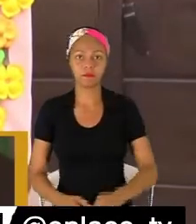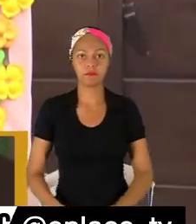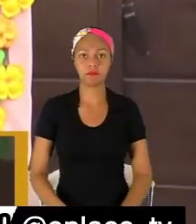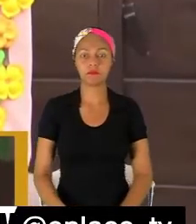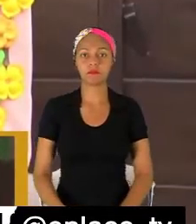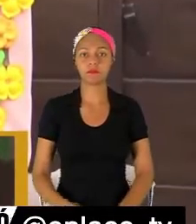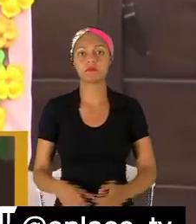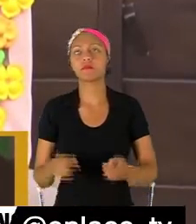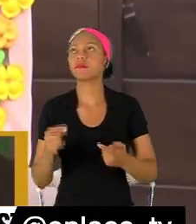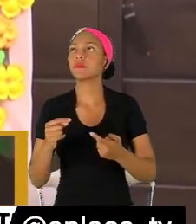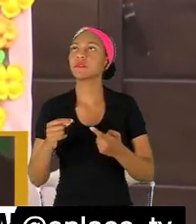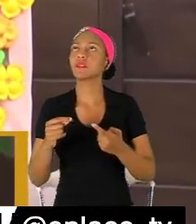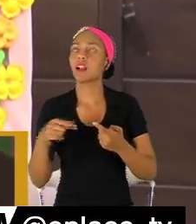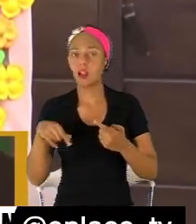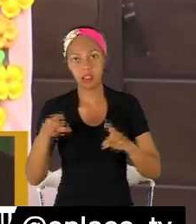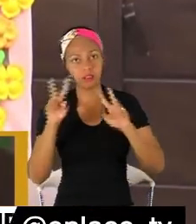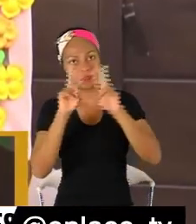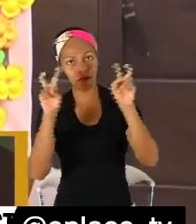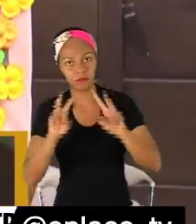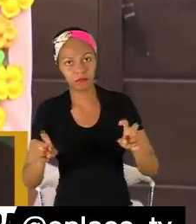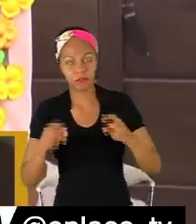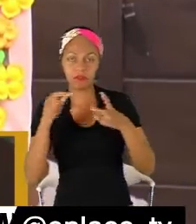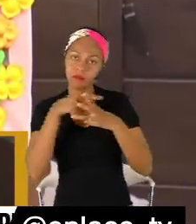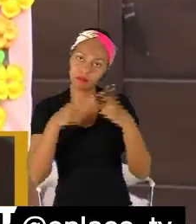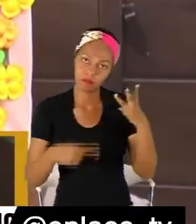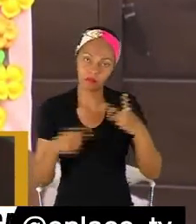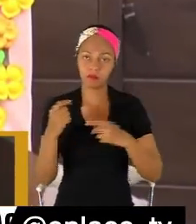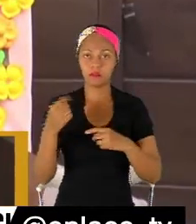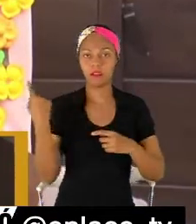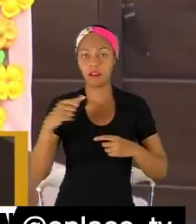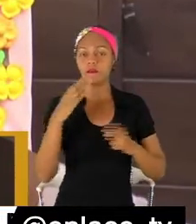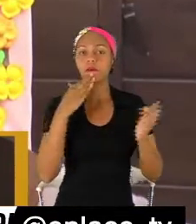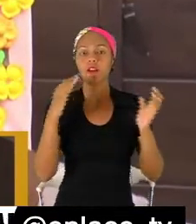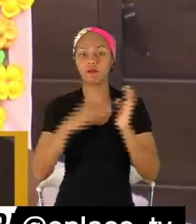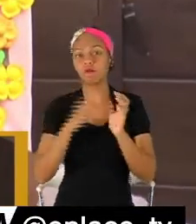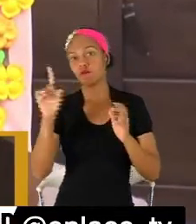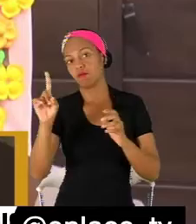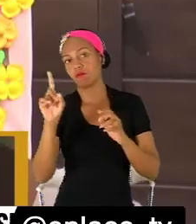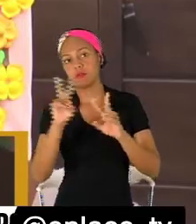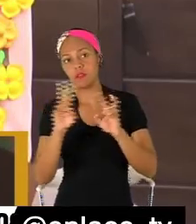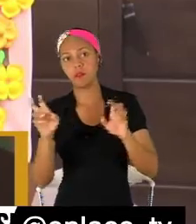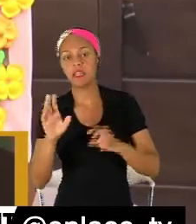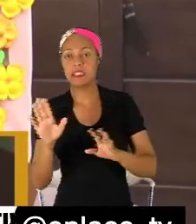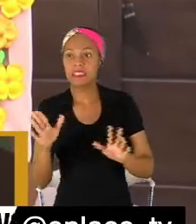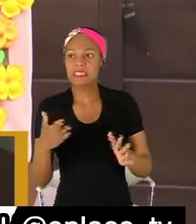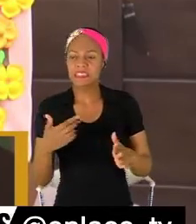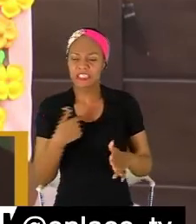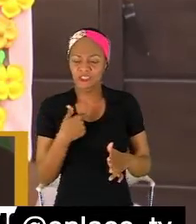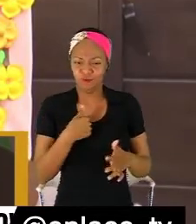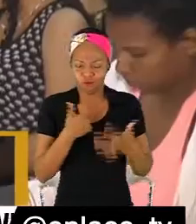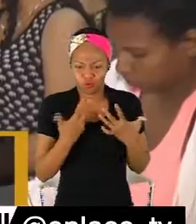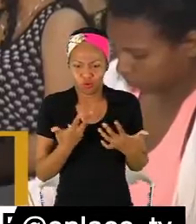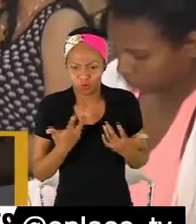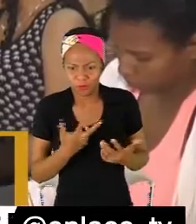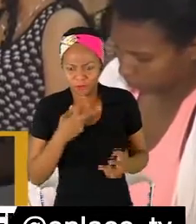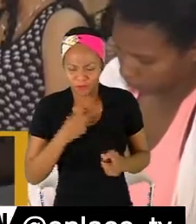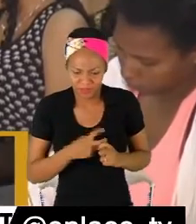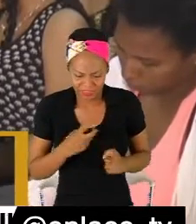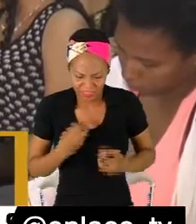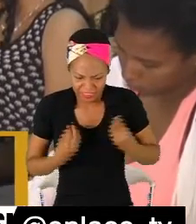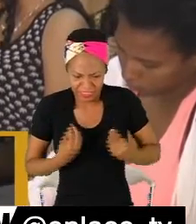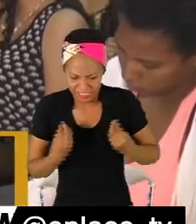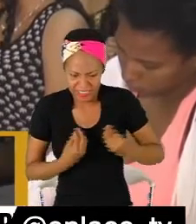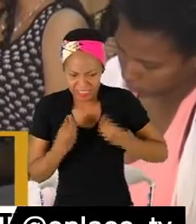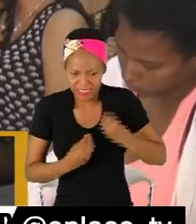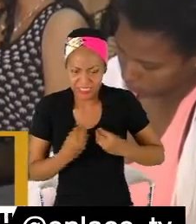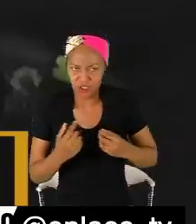trabajando en tres ponencias, y uno es el tema de los retos propios que nos está presentando el padre Francisco de Rú de cara